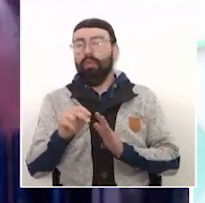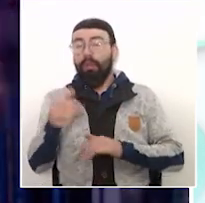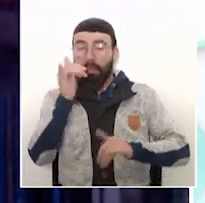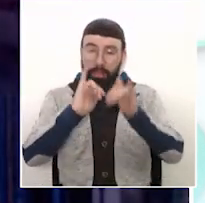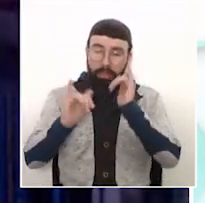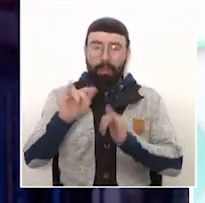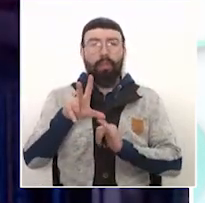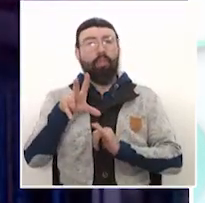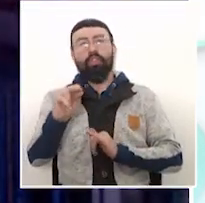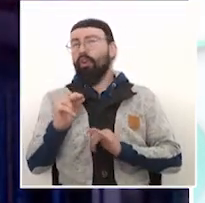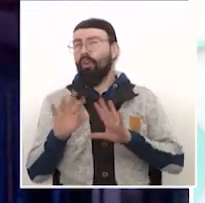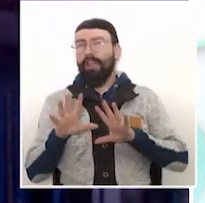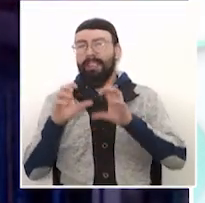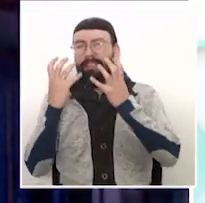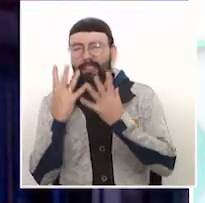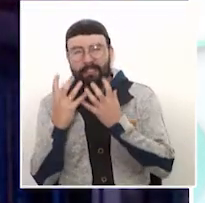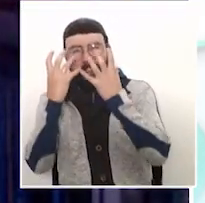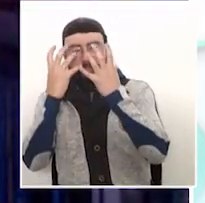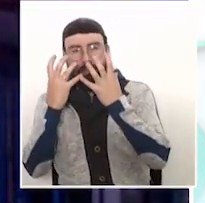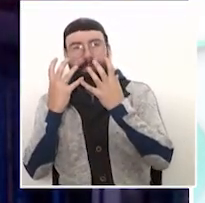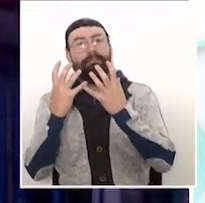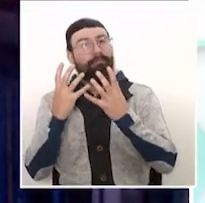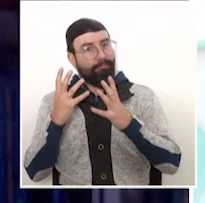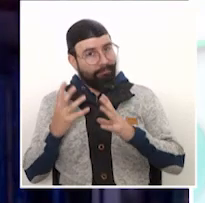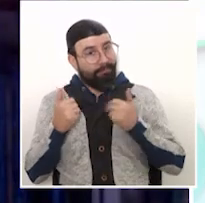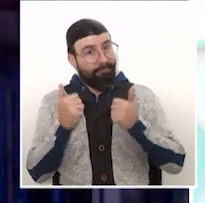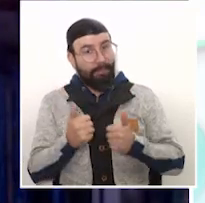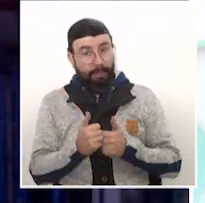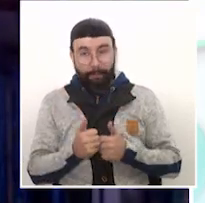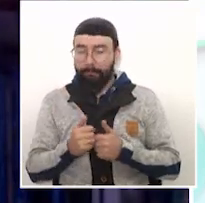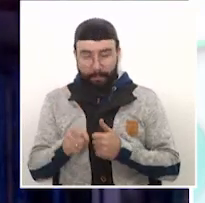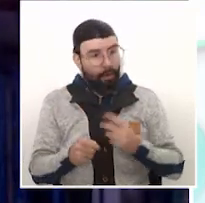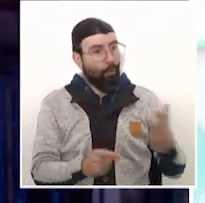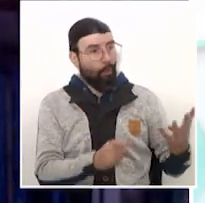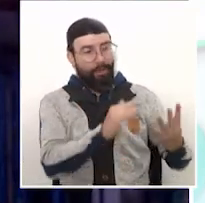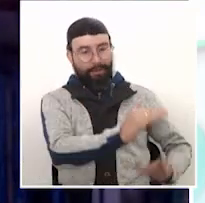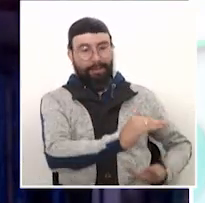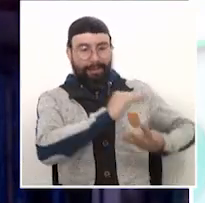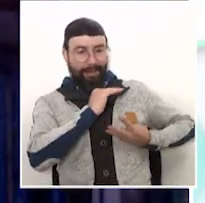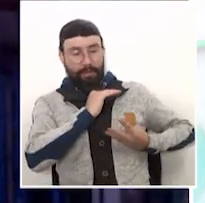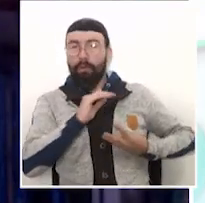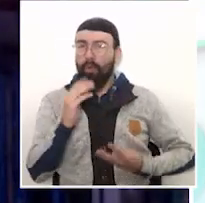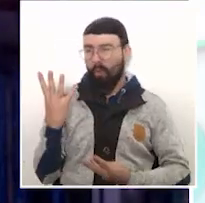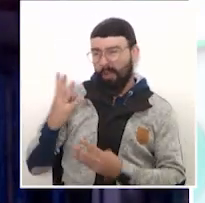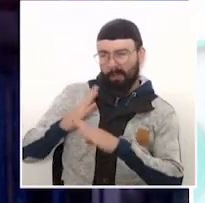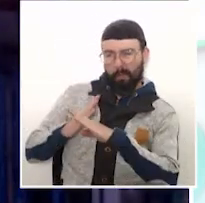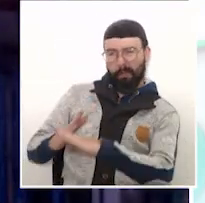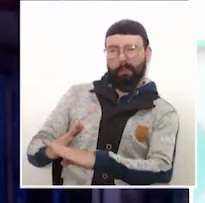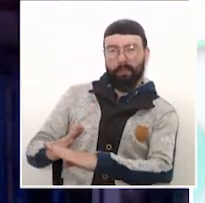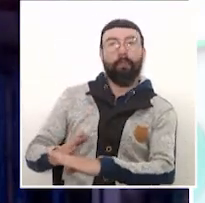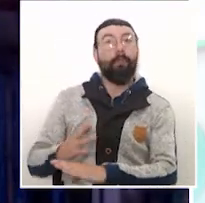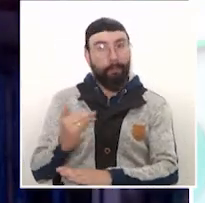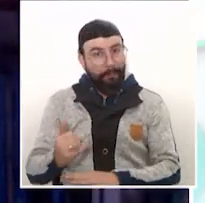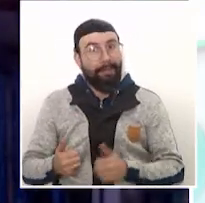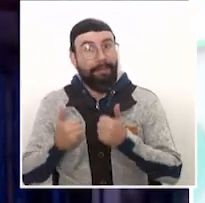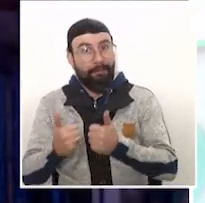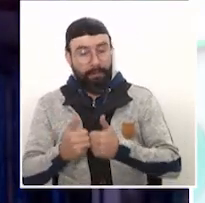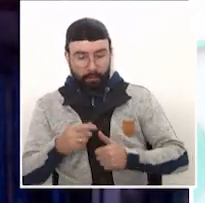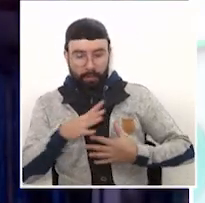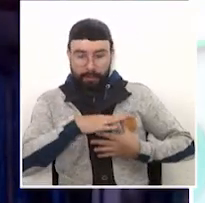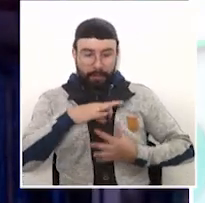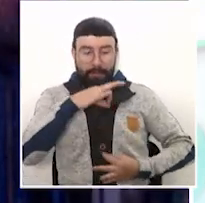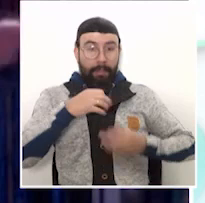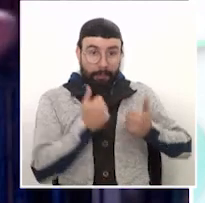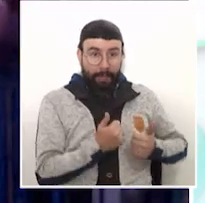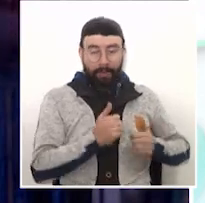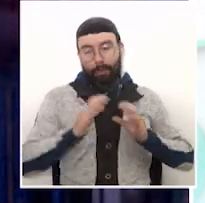estos 4 regalitos y evitas estos, entonces ese cuerpo, si está bien todos los demás. Porque recuerde que si el espíritu está bien, beneficia al cuerpo, y si